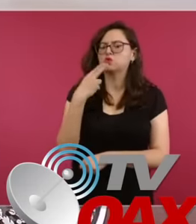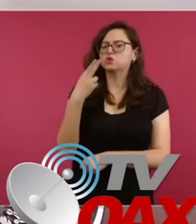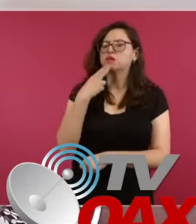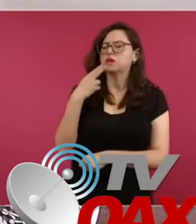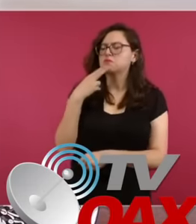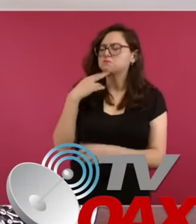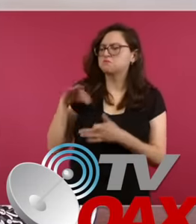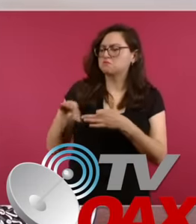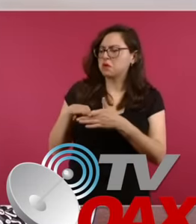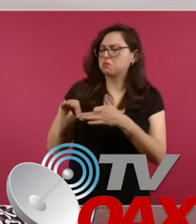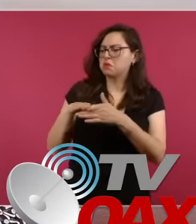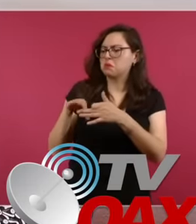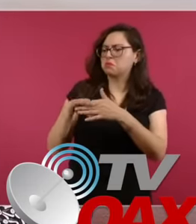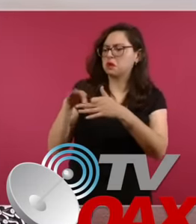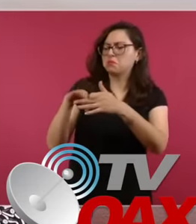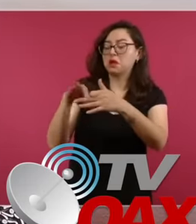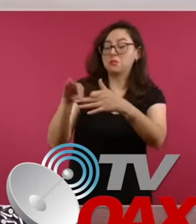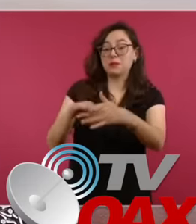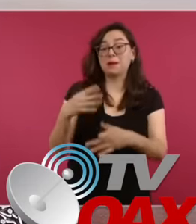del contrato,